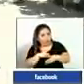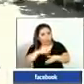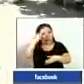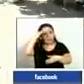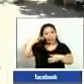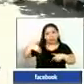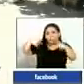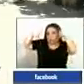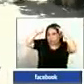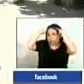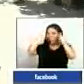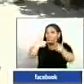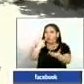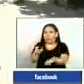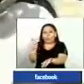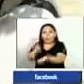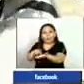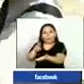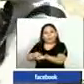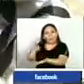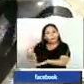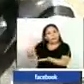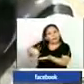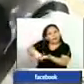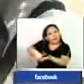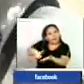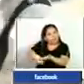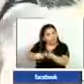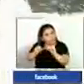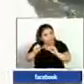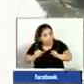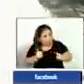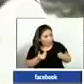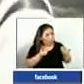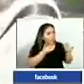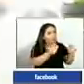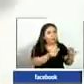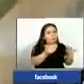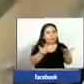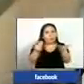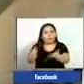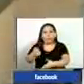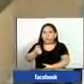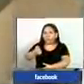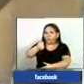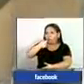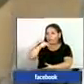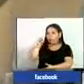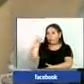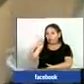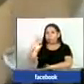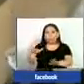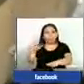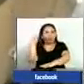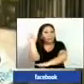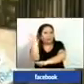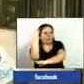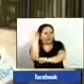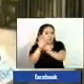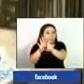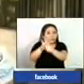contratados por la alcaldía municipal para que vitaminen a todo el pueblo ante la emergencia por el coronavirus.